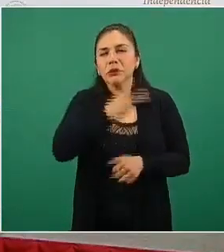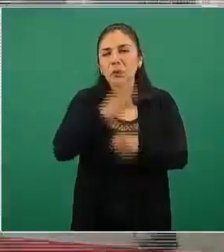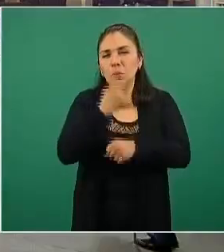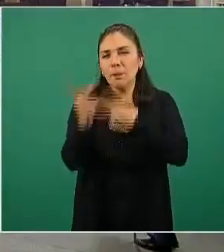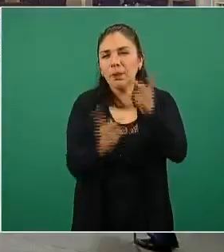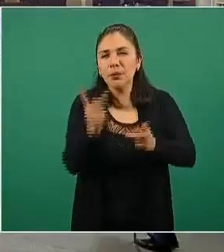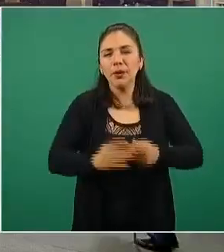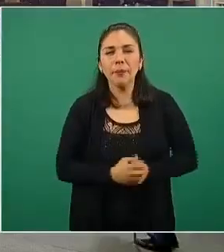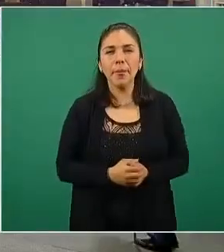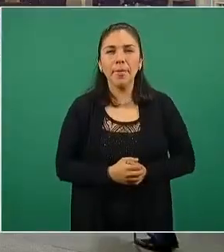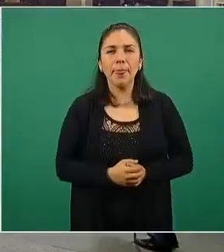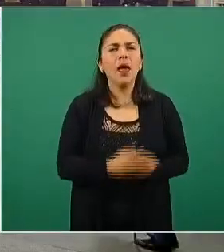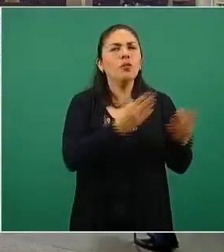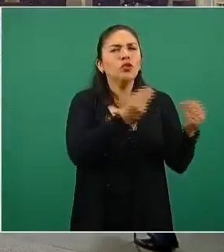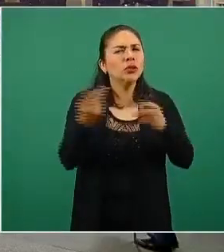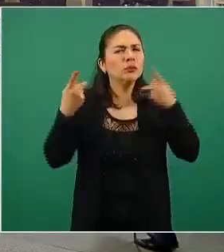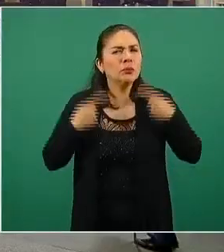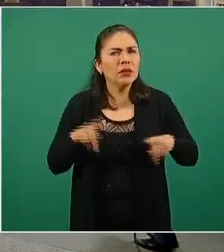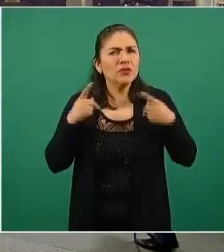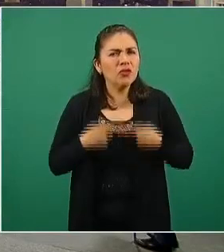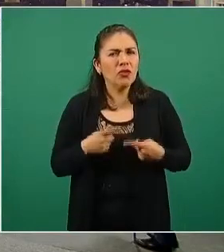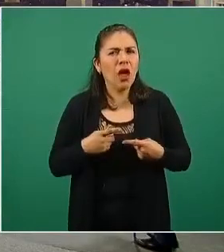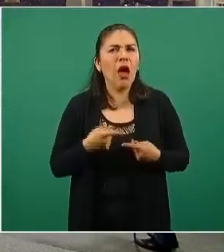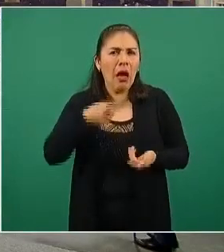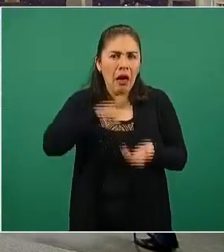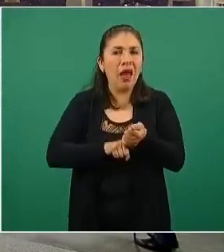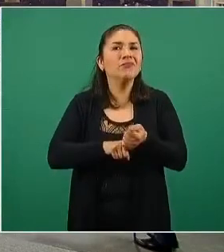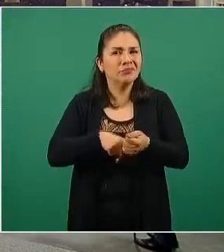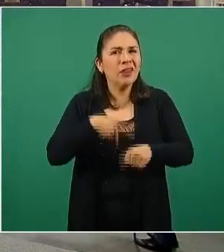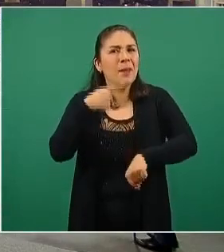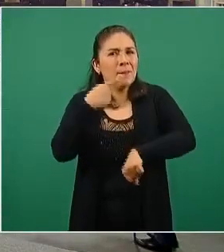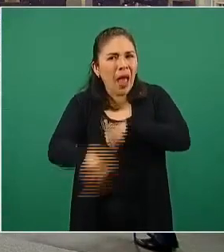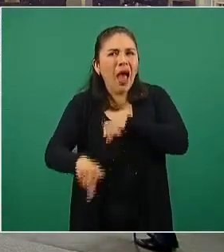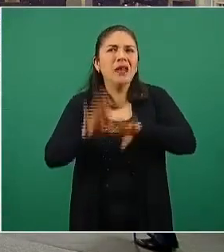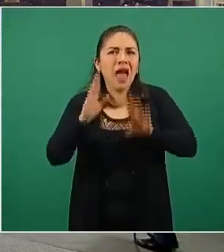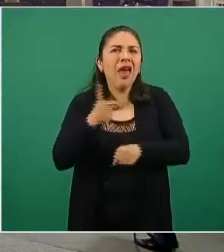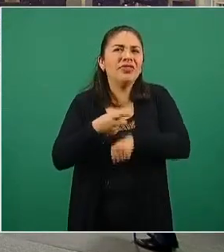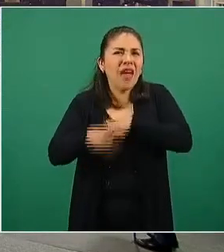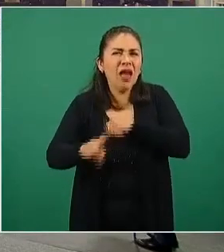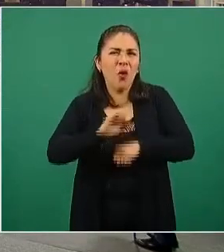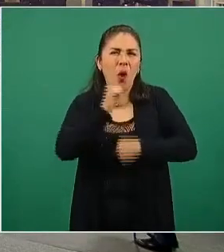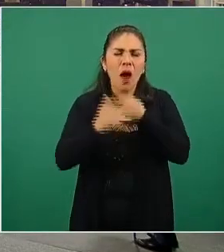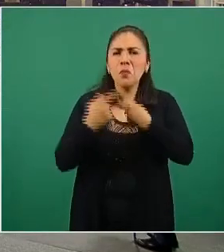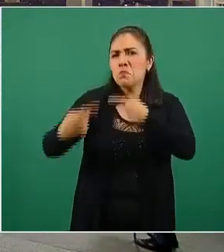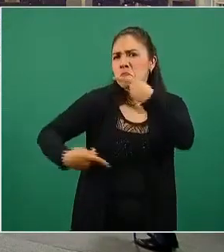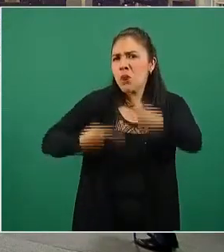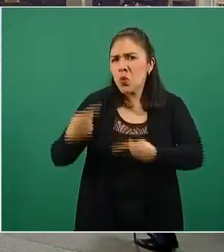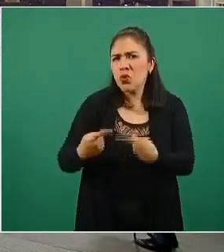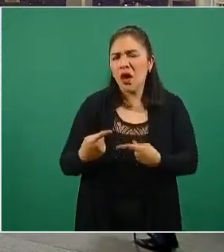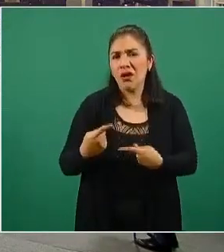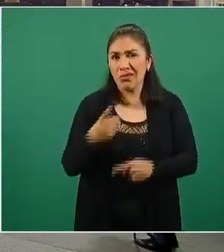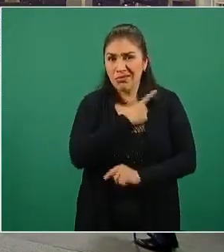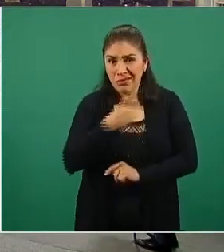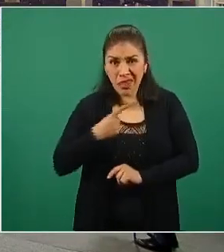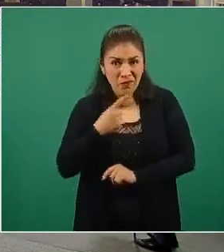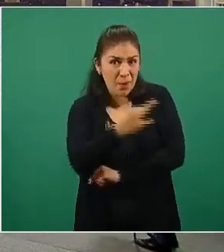rapidísima. Varias personas con afectaciones bastante diversas nos han preguntado si se deben o no aplicar la